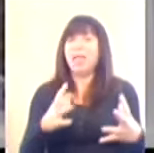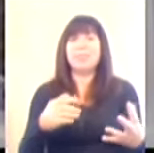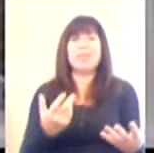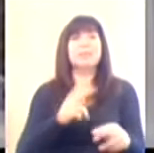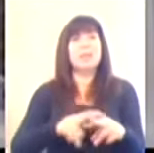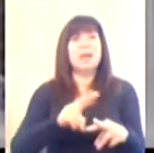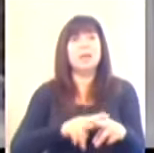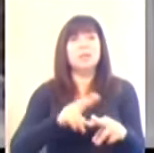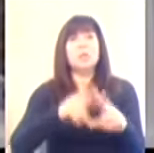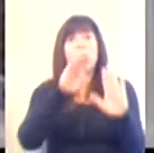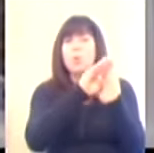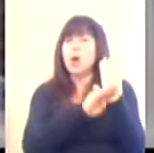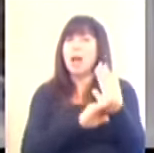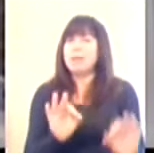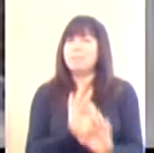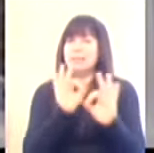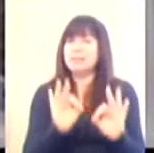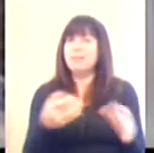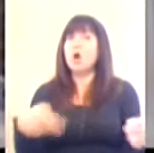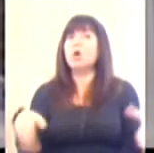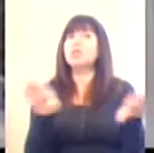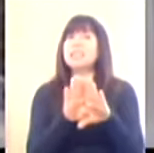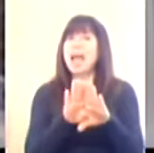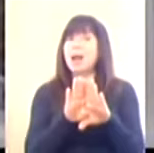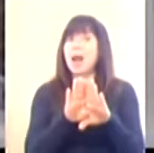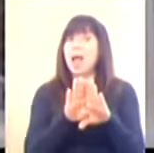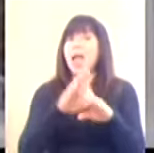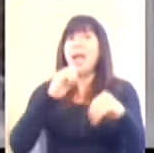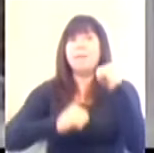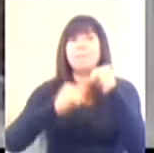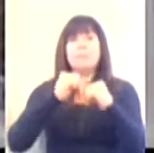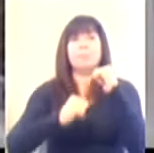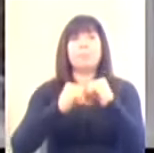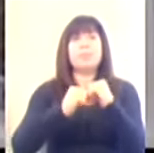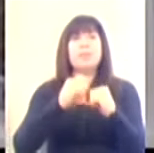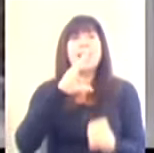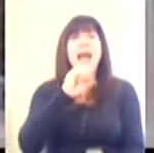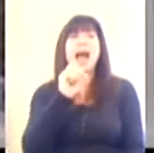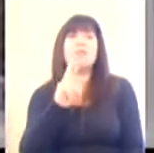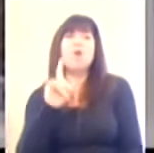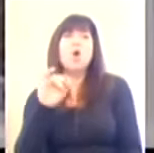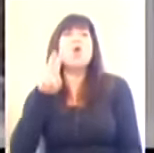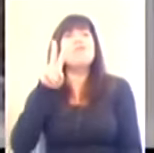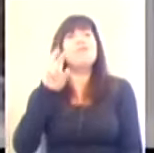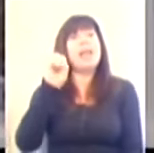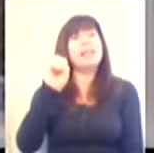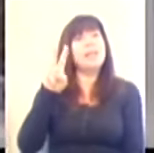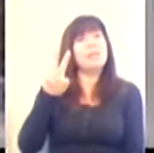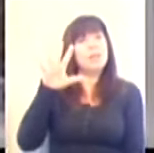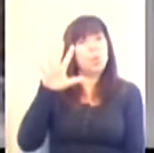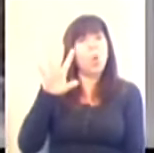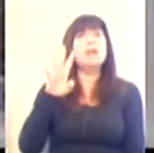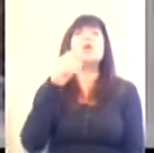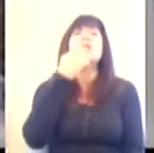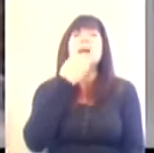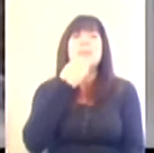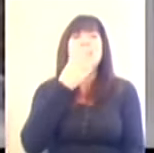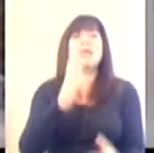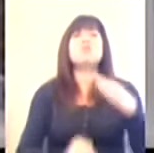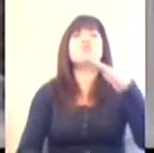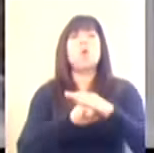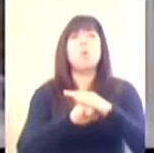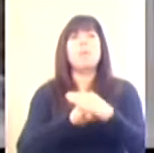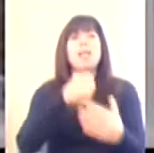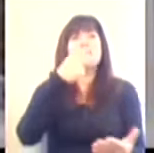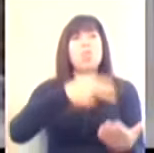un cronograma específico de cierres de centrales a carbón en 2024, sino también una fecha límite tope del año 2040